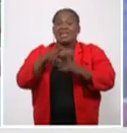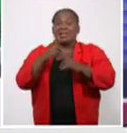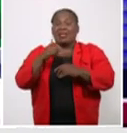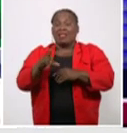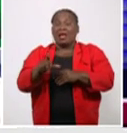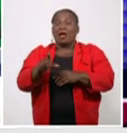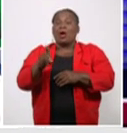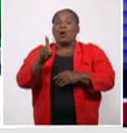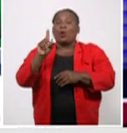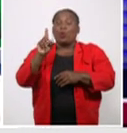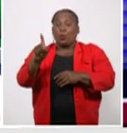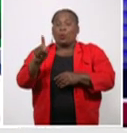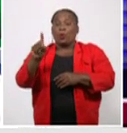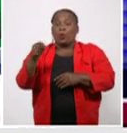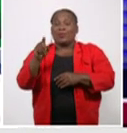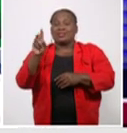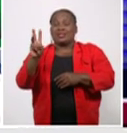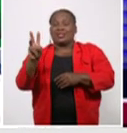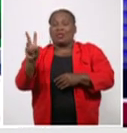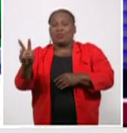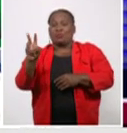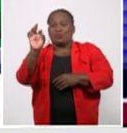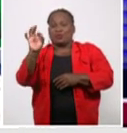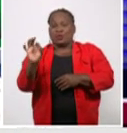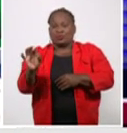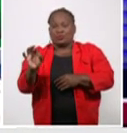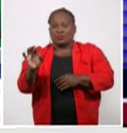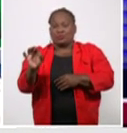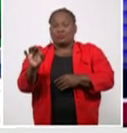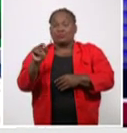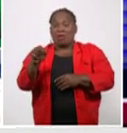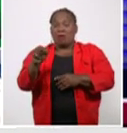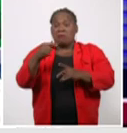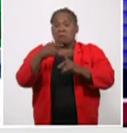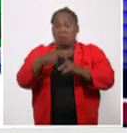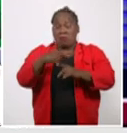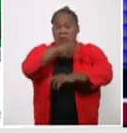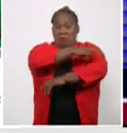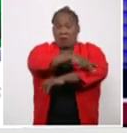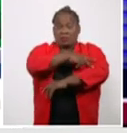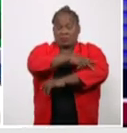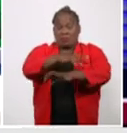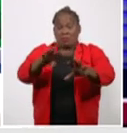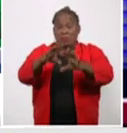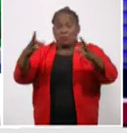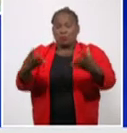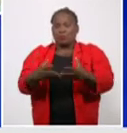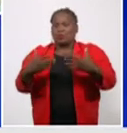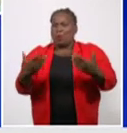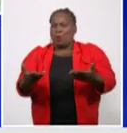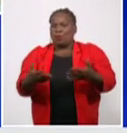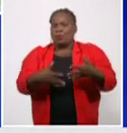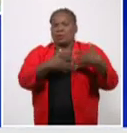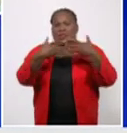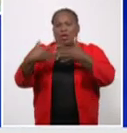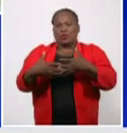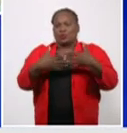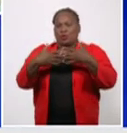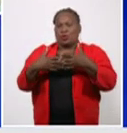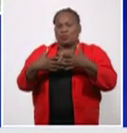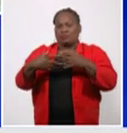2,32%. Por países indiscutiblemente en el mundo, Estados Unidos, la